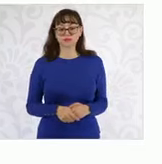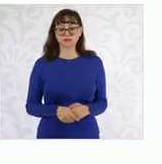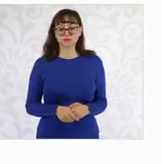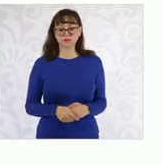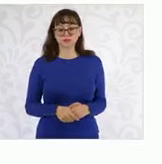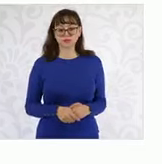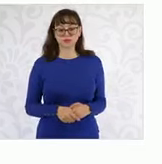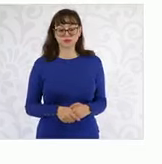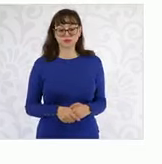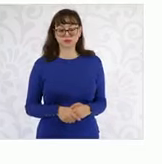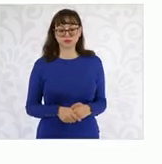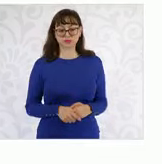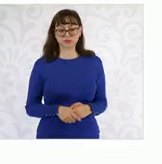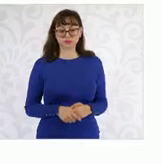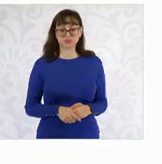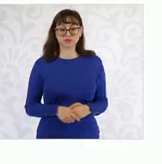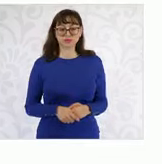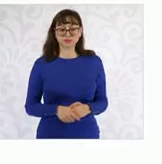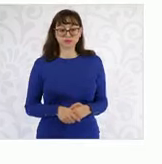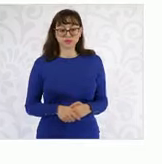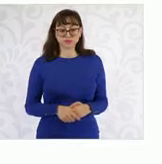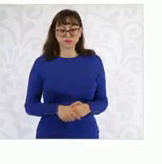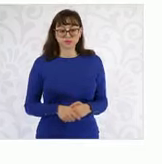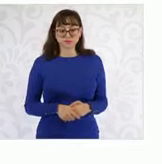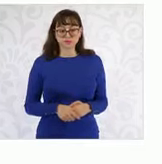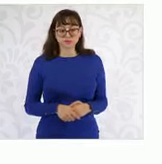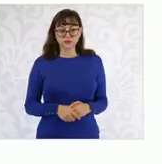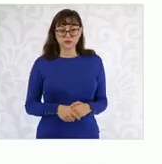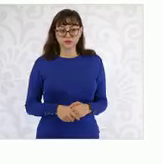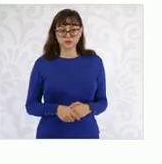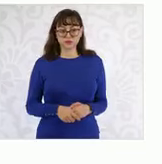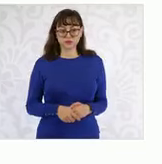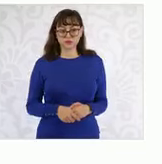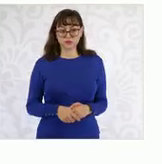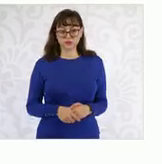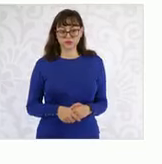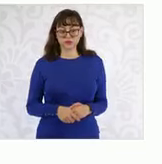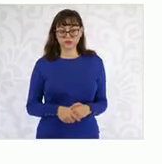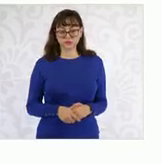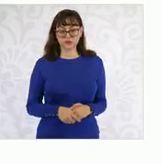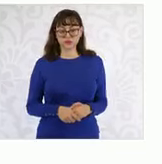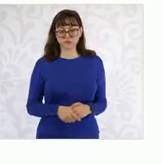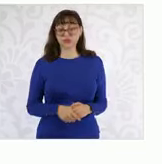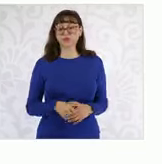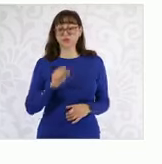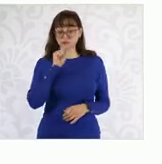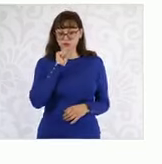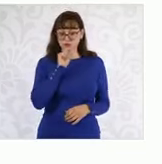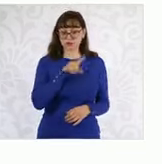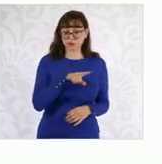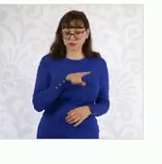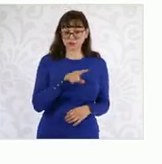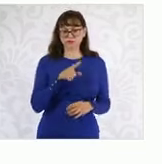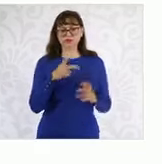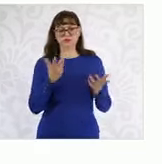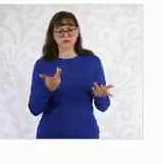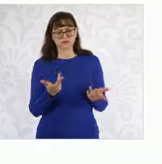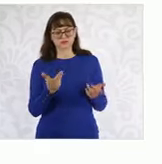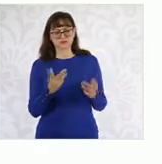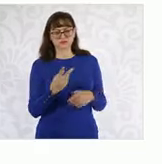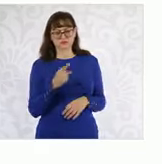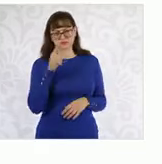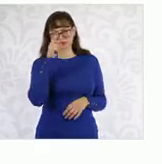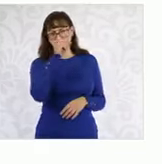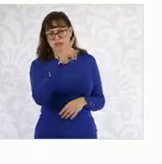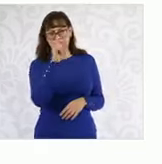Como también es sabido y ha sido reportado e informado por el Gobierno de México y derivado de una pugna entre dos